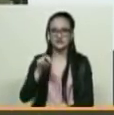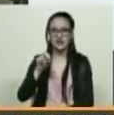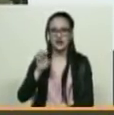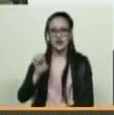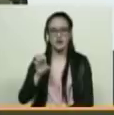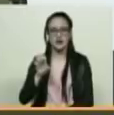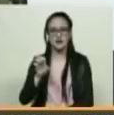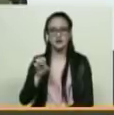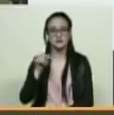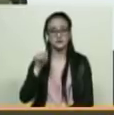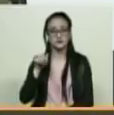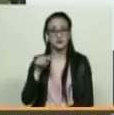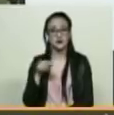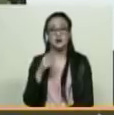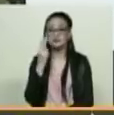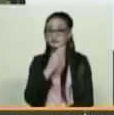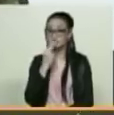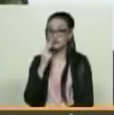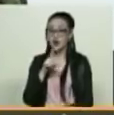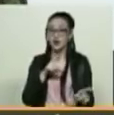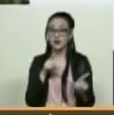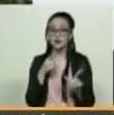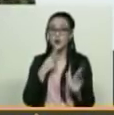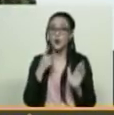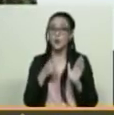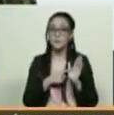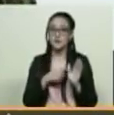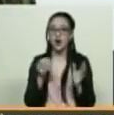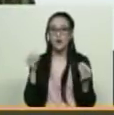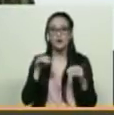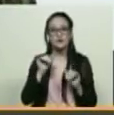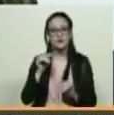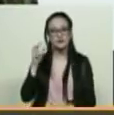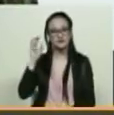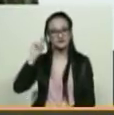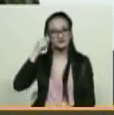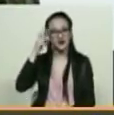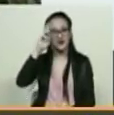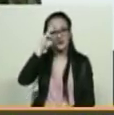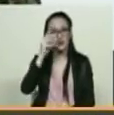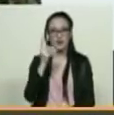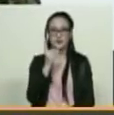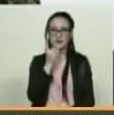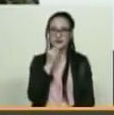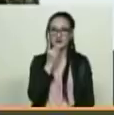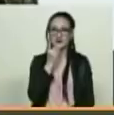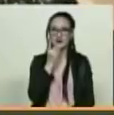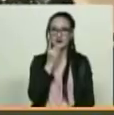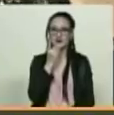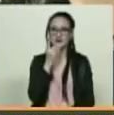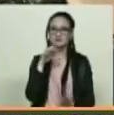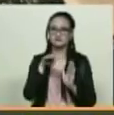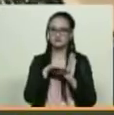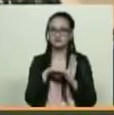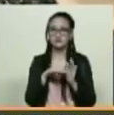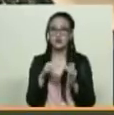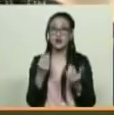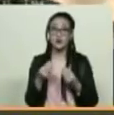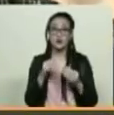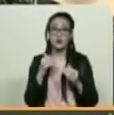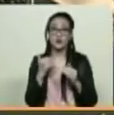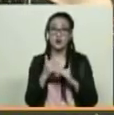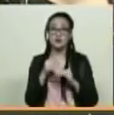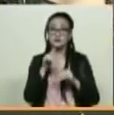se comprometió a cumplir con los acuerdos de Santo Domingo y así lo hizo cuando anunciamos las elecciones y